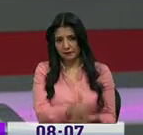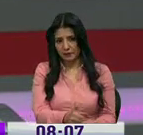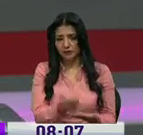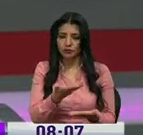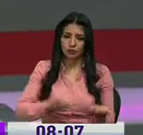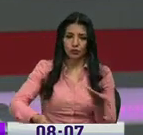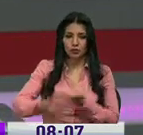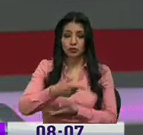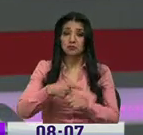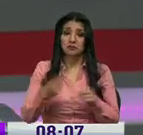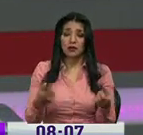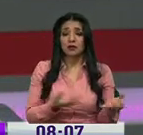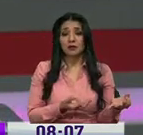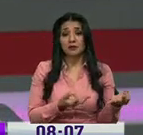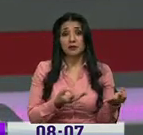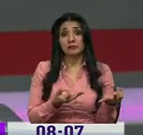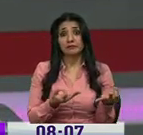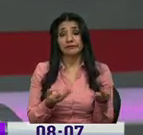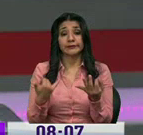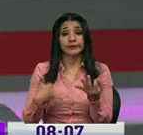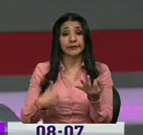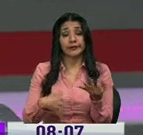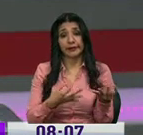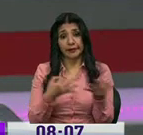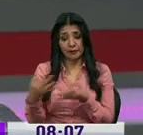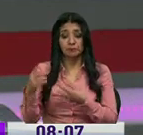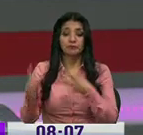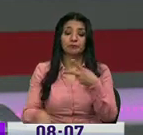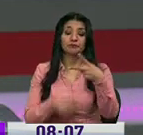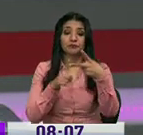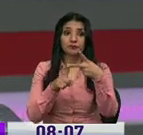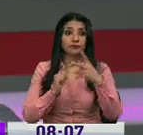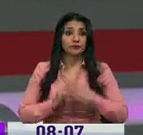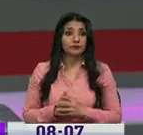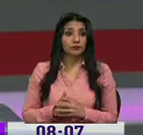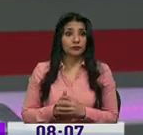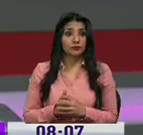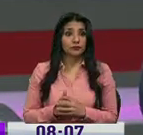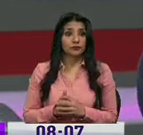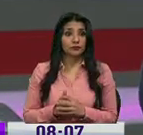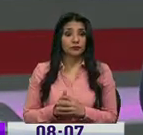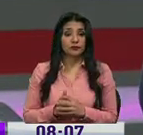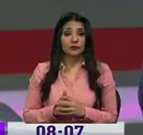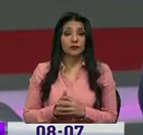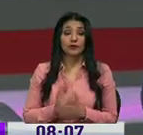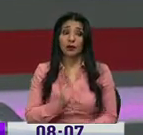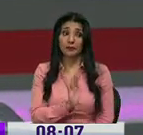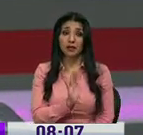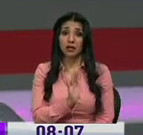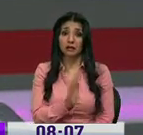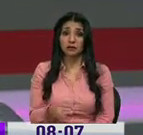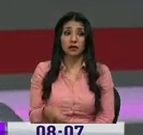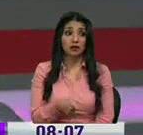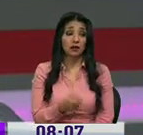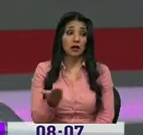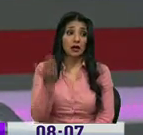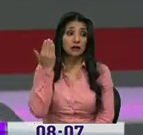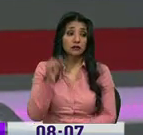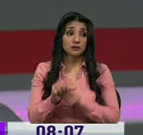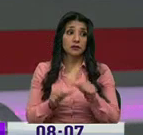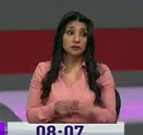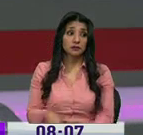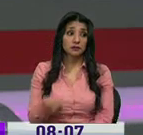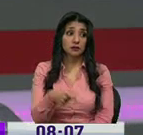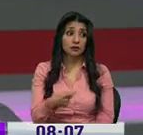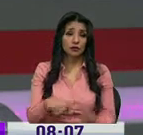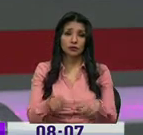absolutamente de todos, pero ya sigue pasando el tiempo. Dos, eso de que debajo tengo el contrato que firmé con la anterior administración,